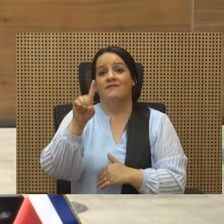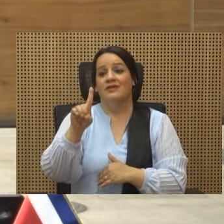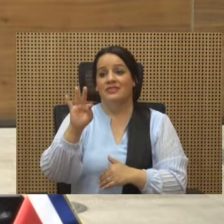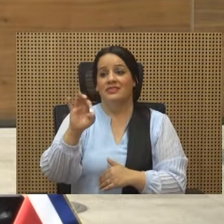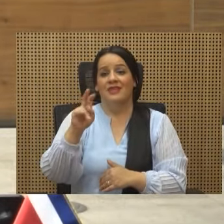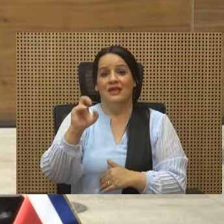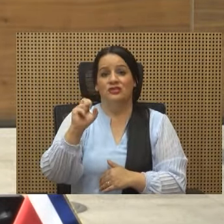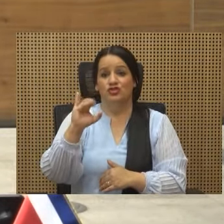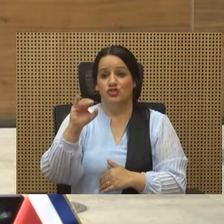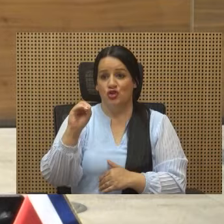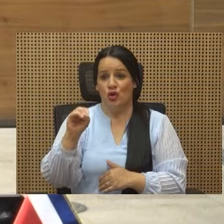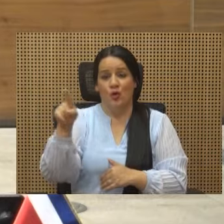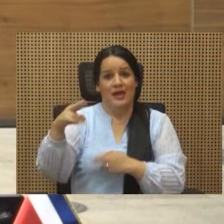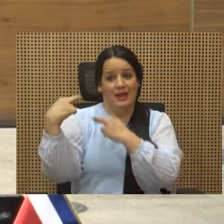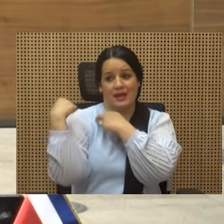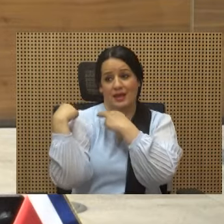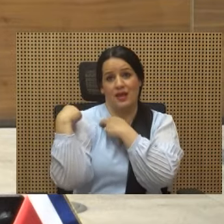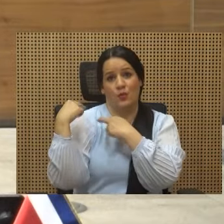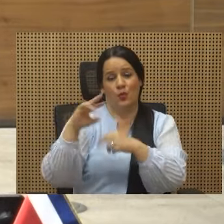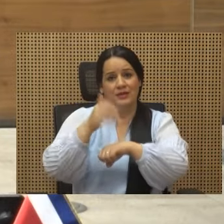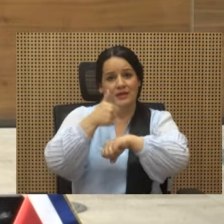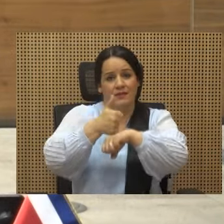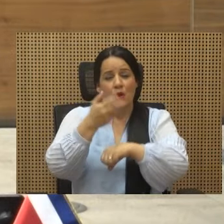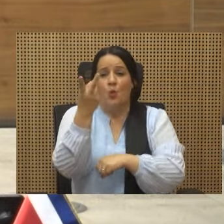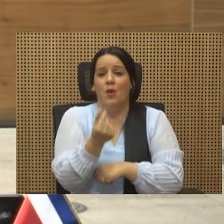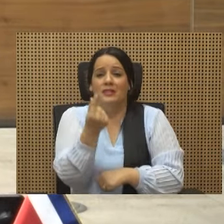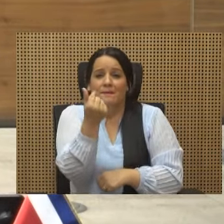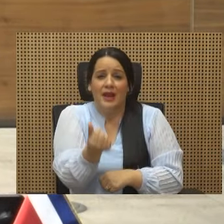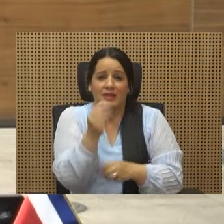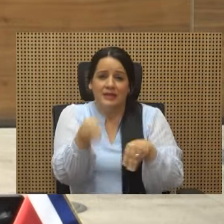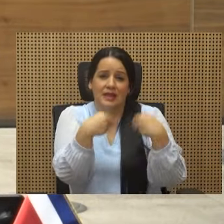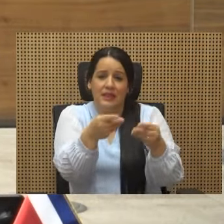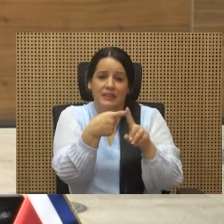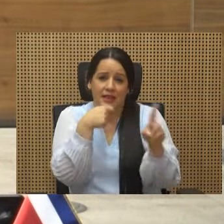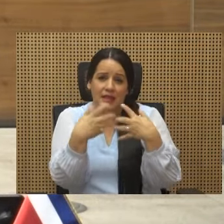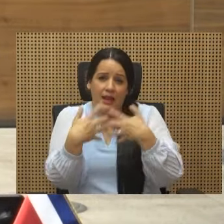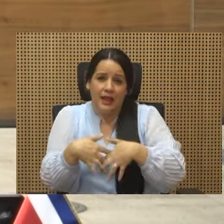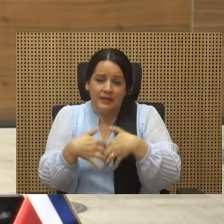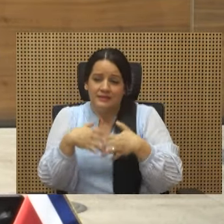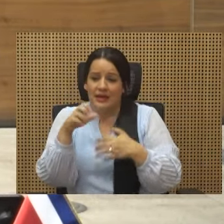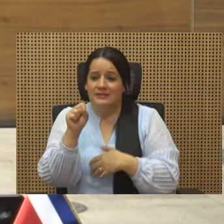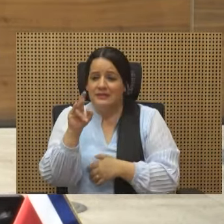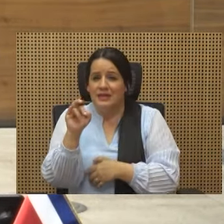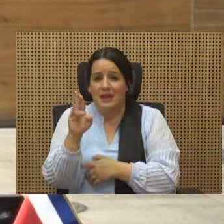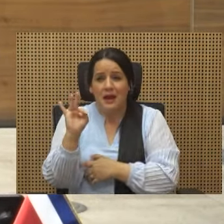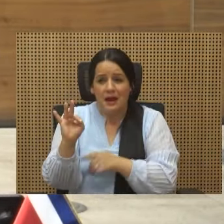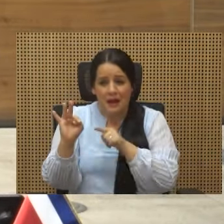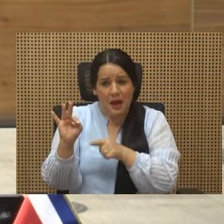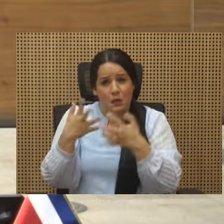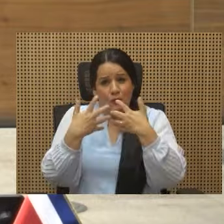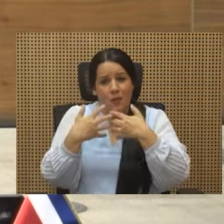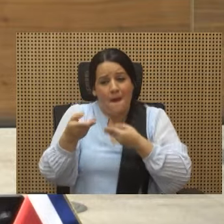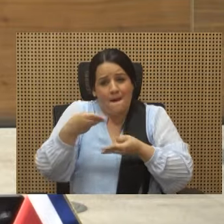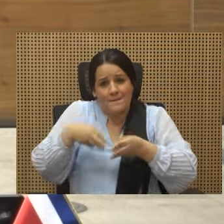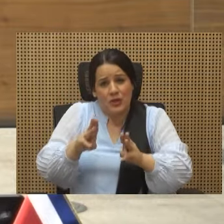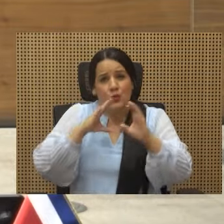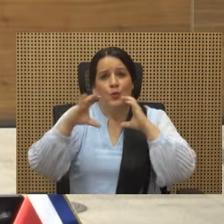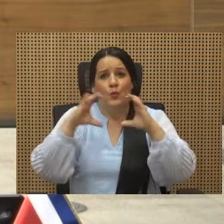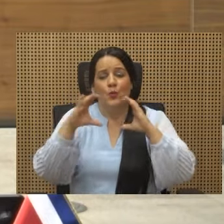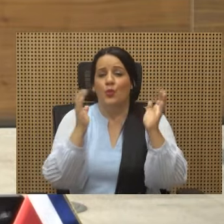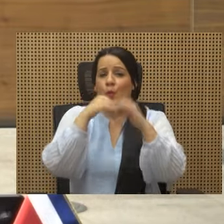definir Cuánta plata se la asignaba desde la agencia del sinar a los medios de comunicación no hubo